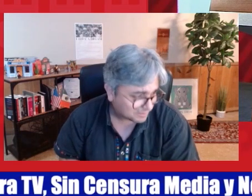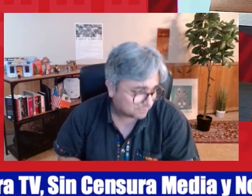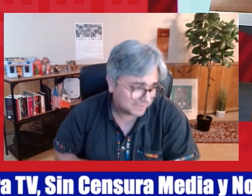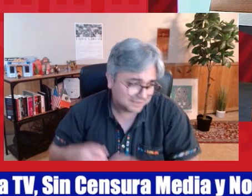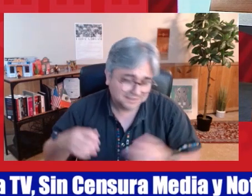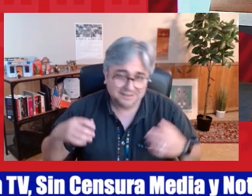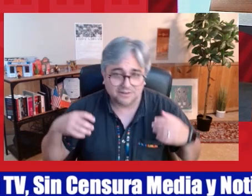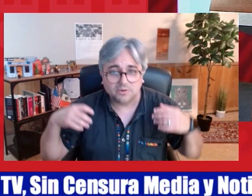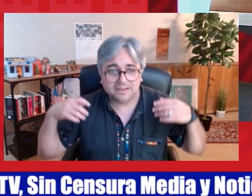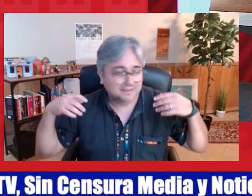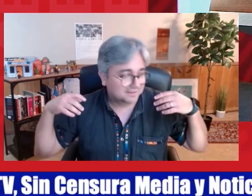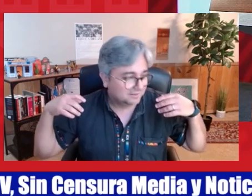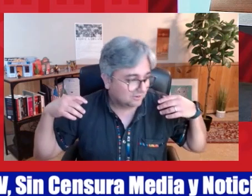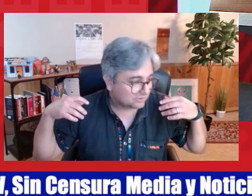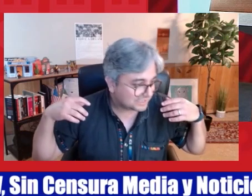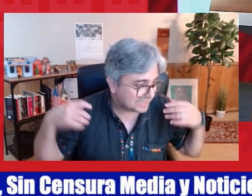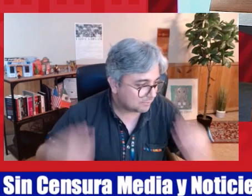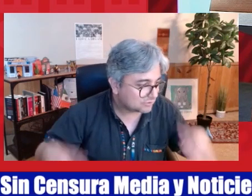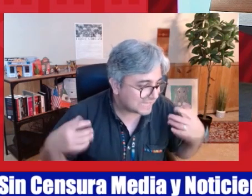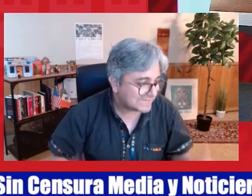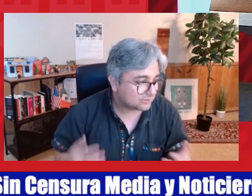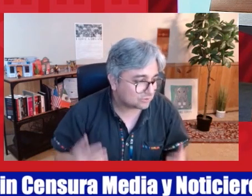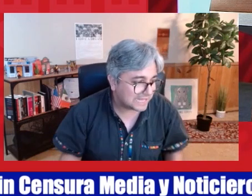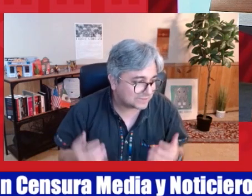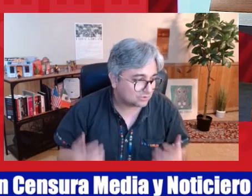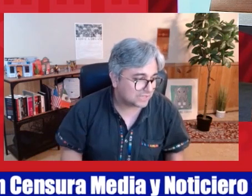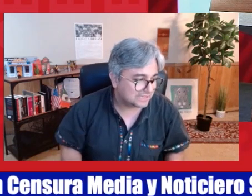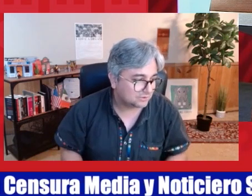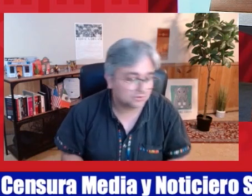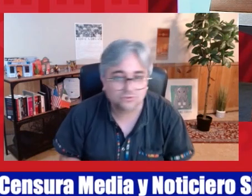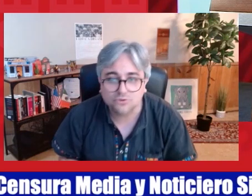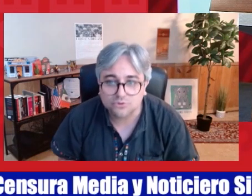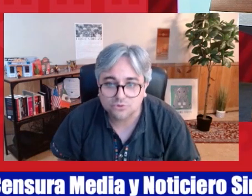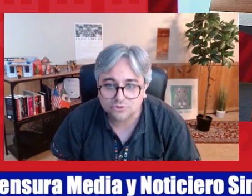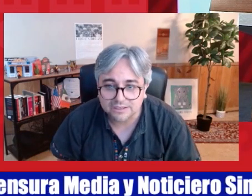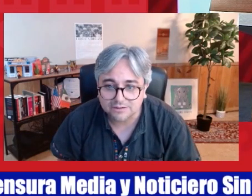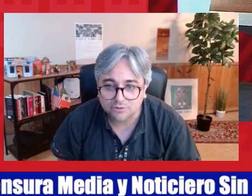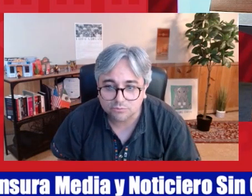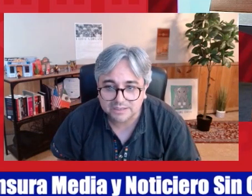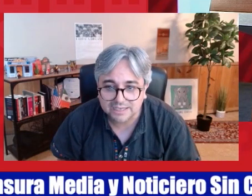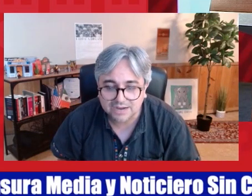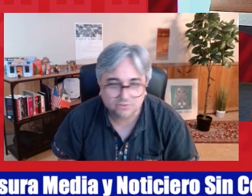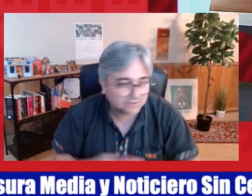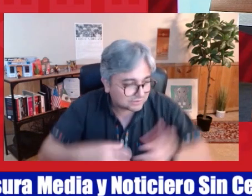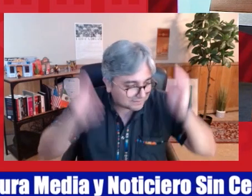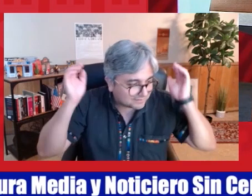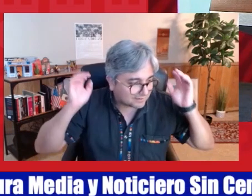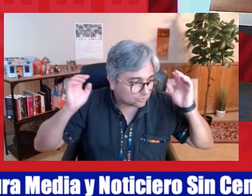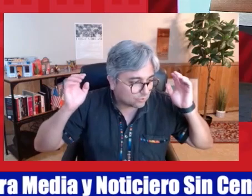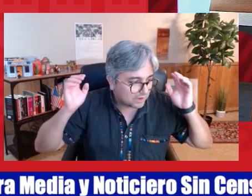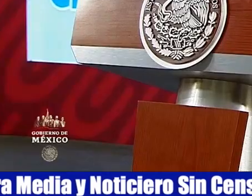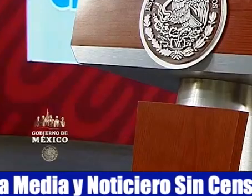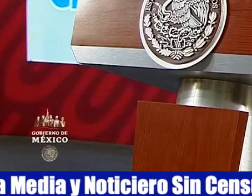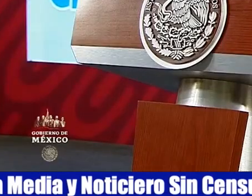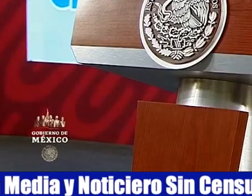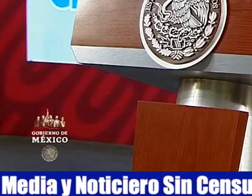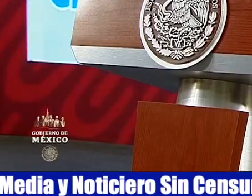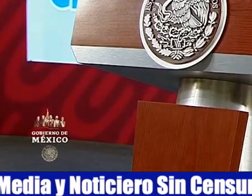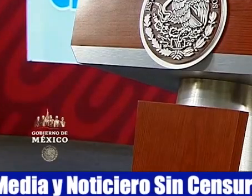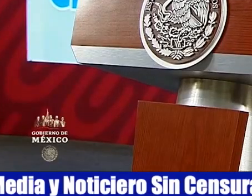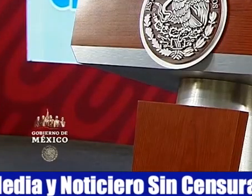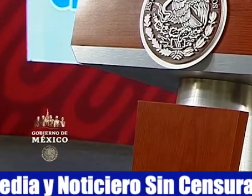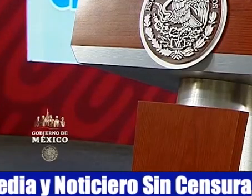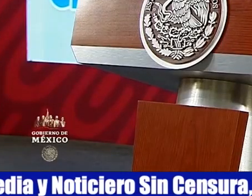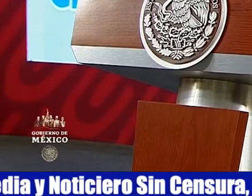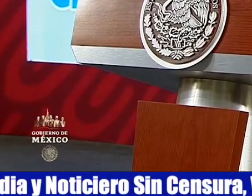Mire, creo que lo citamos tanto, tanto, tanto nosotros, los mexicanos. Deje usted sin censura, López Obrador.